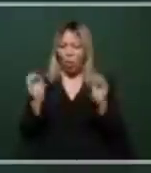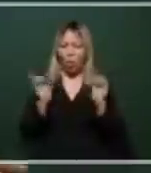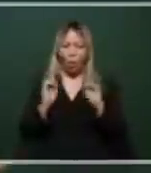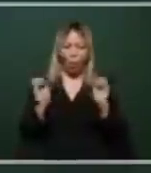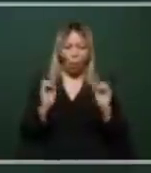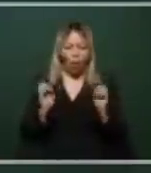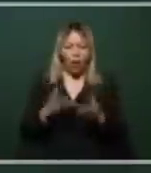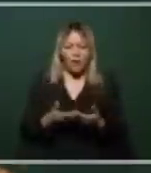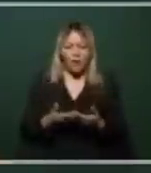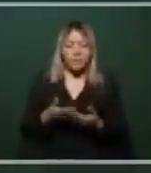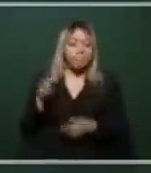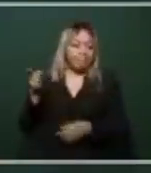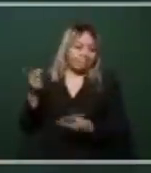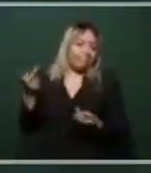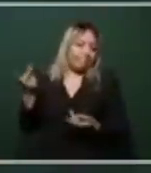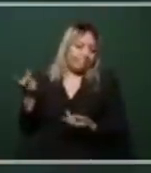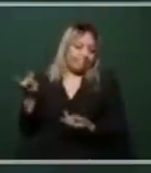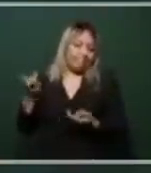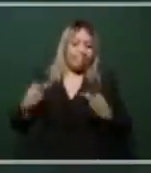Entonces están molestos.